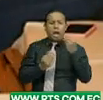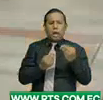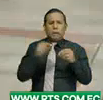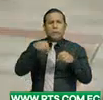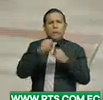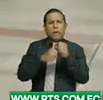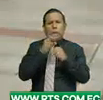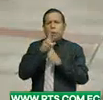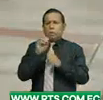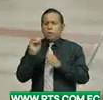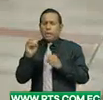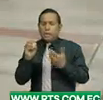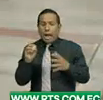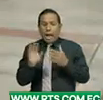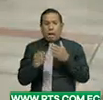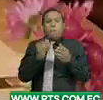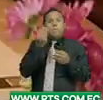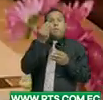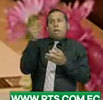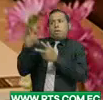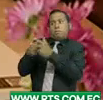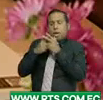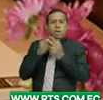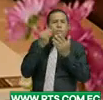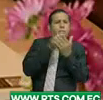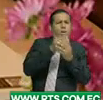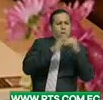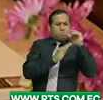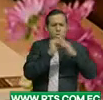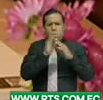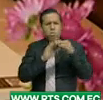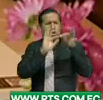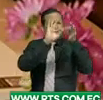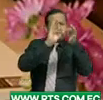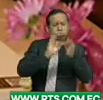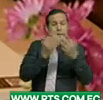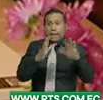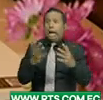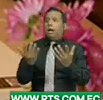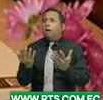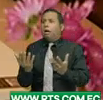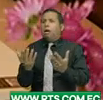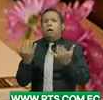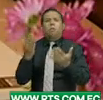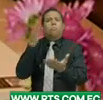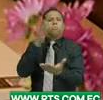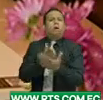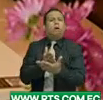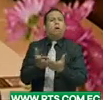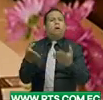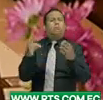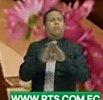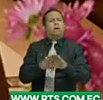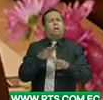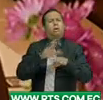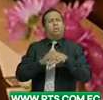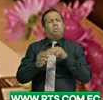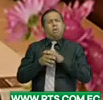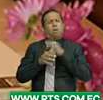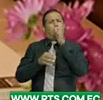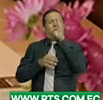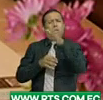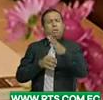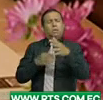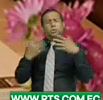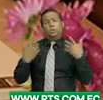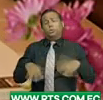pero dadas las circunstancias. En el momento de pandemia, para hablar así, la facturación era entre el 25 y el 30%